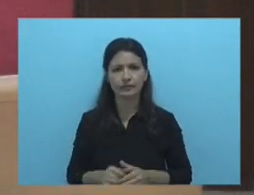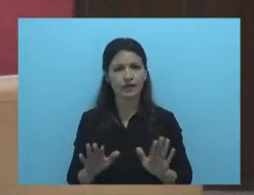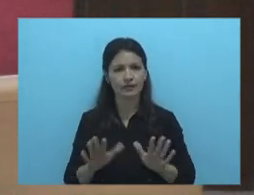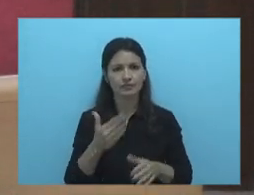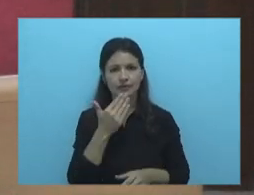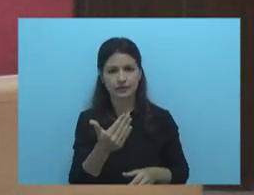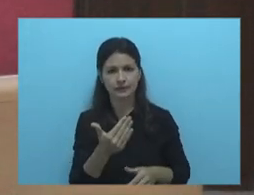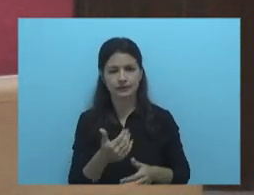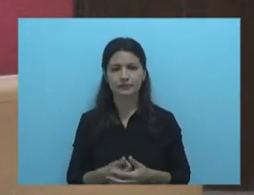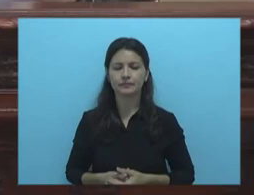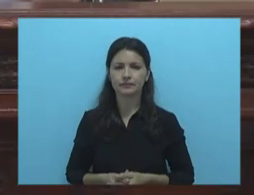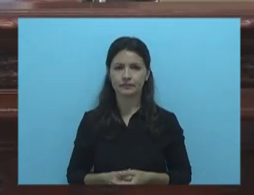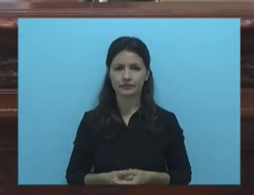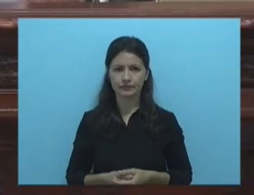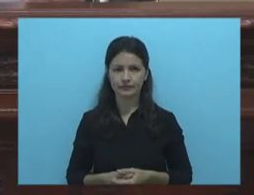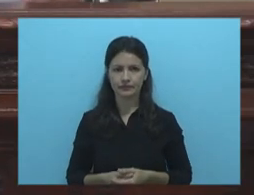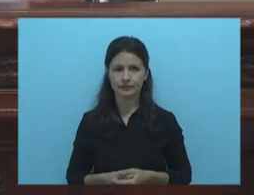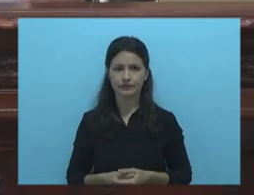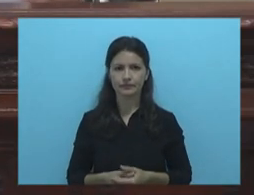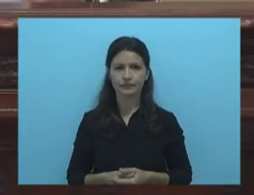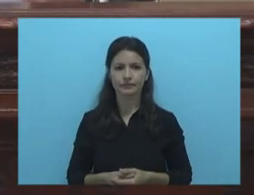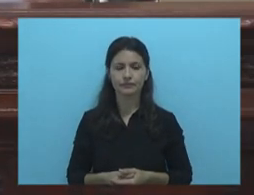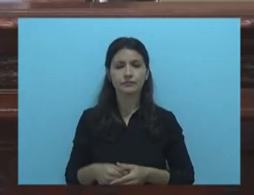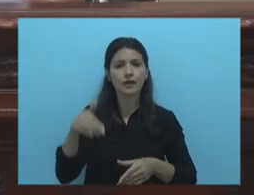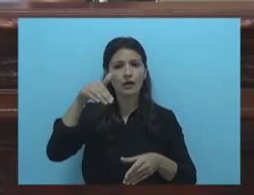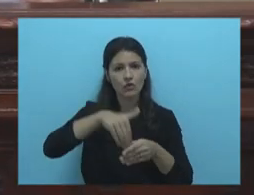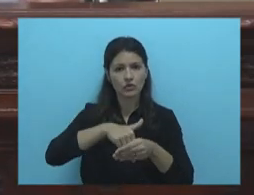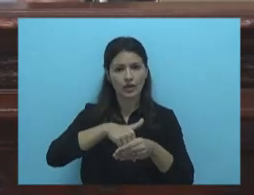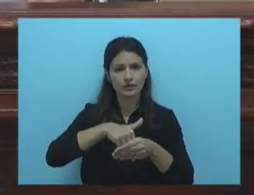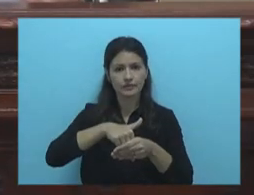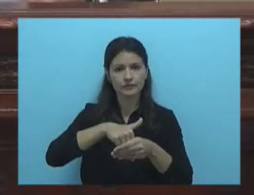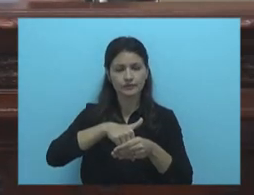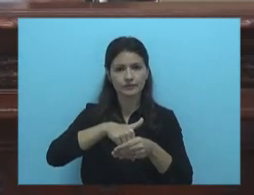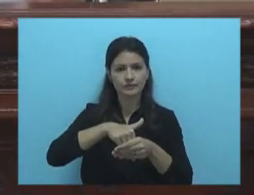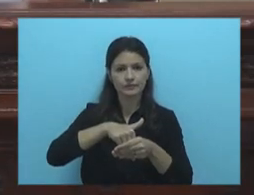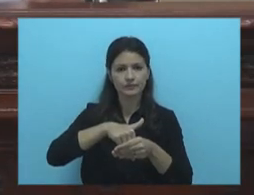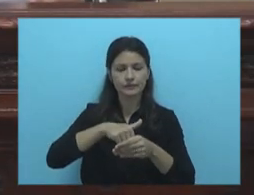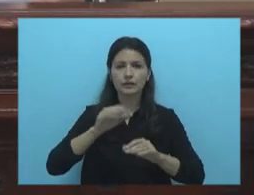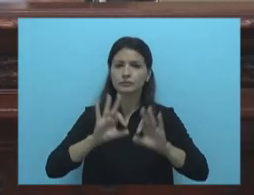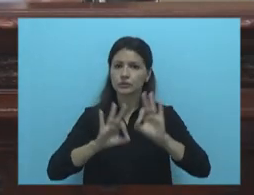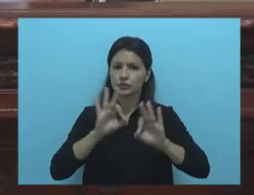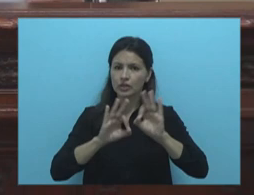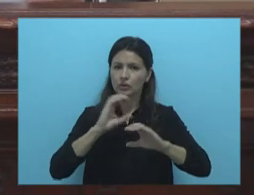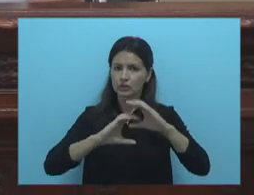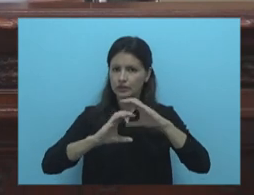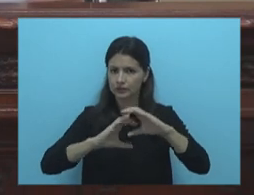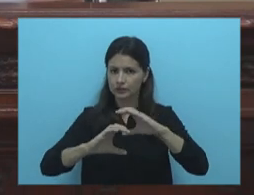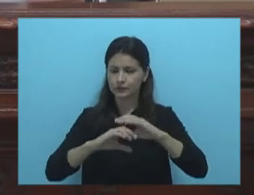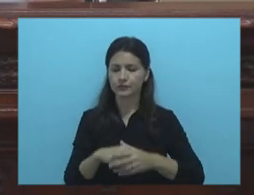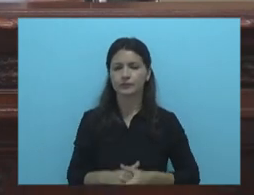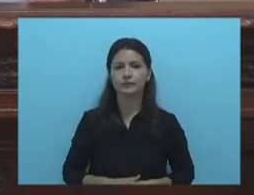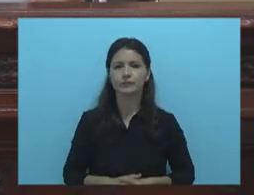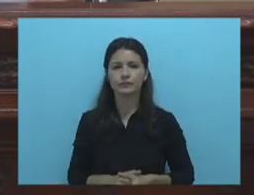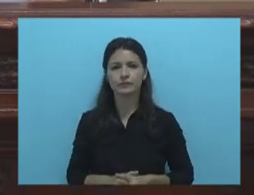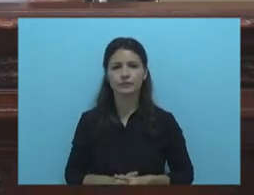Gracias, presidente. Gracias, diputado. Voy a poner a consideración ahora el proyecto de comunicación.